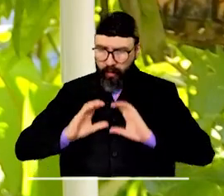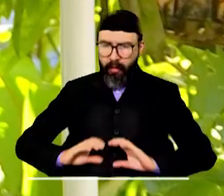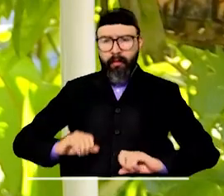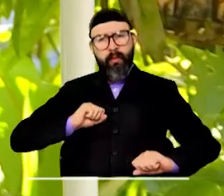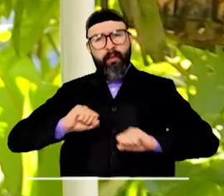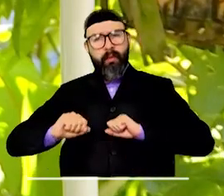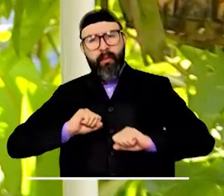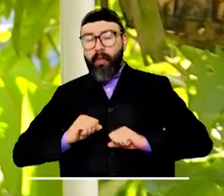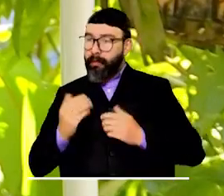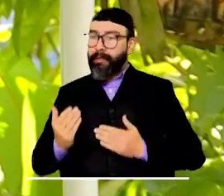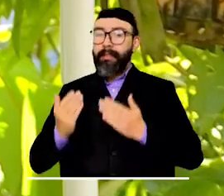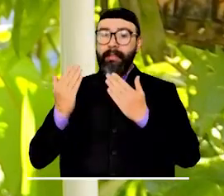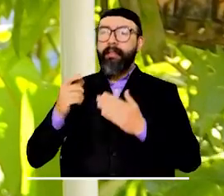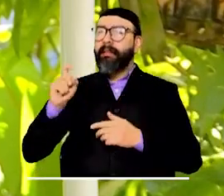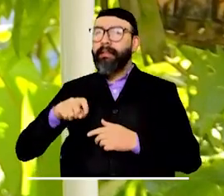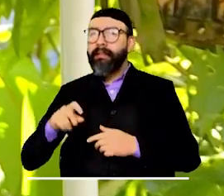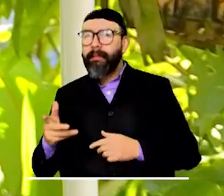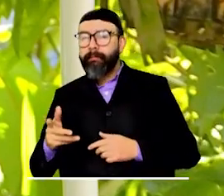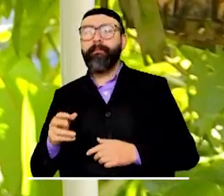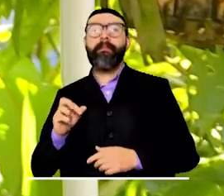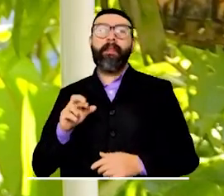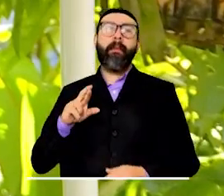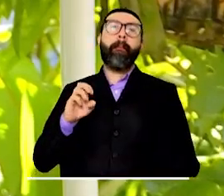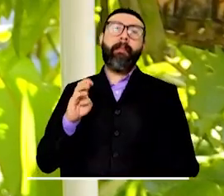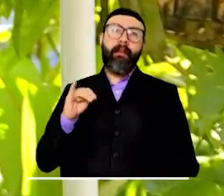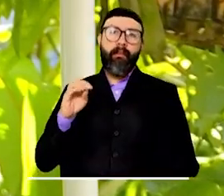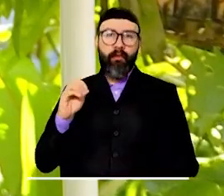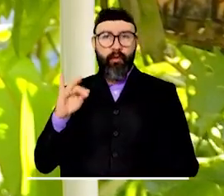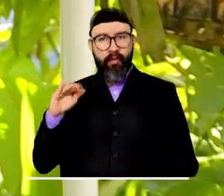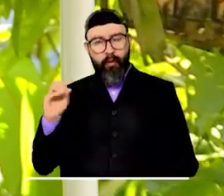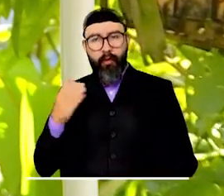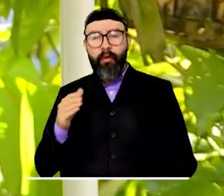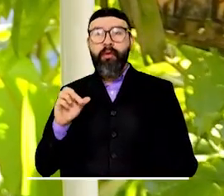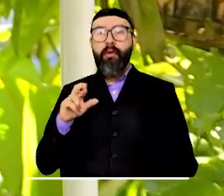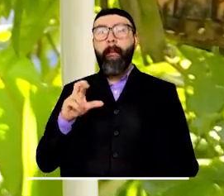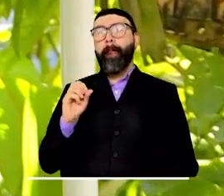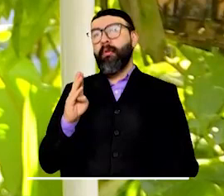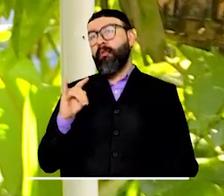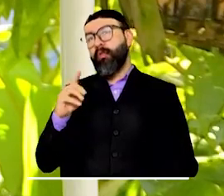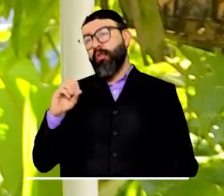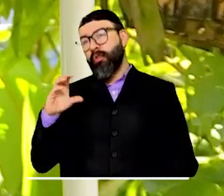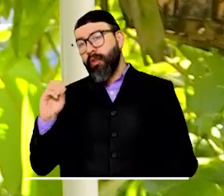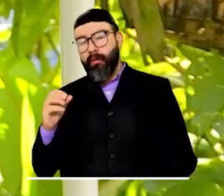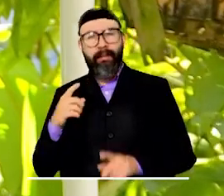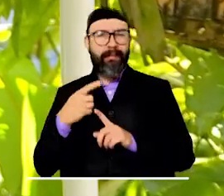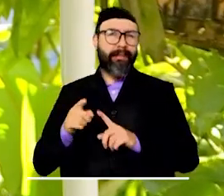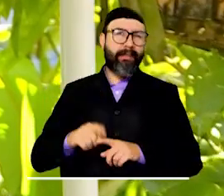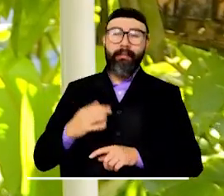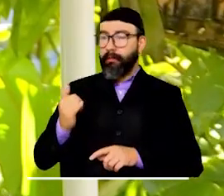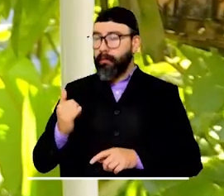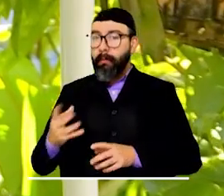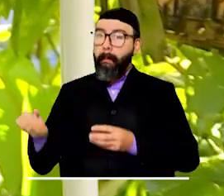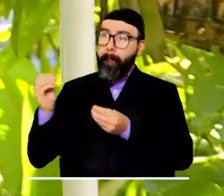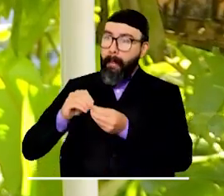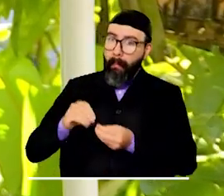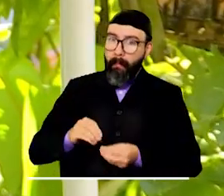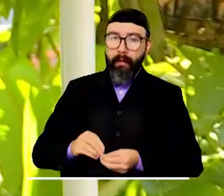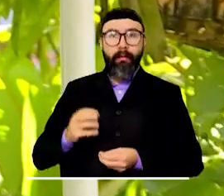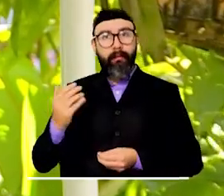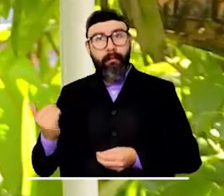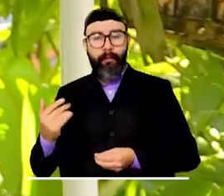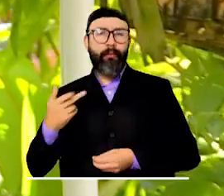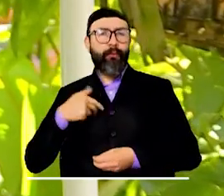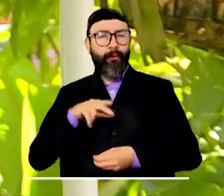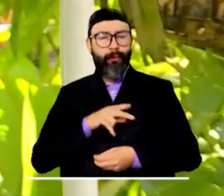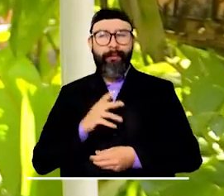funcione? Prebióticos, probióticos, nutracéuticos, suplementos dietarios. Y eso es lo que nosotros nos